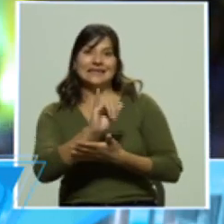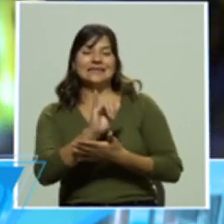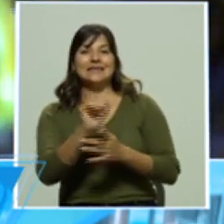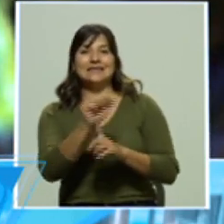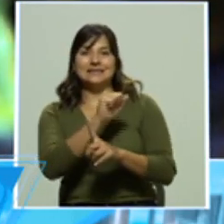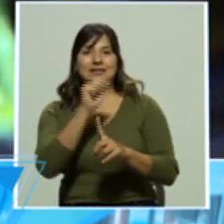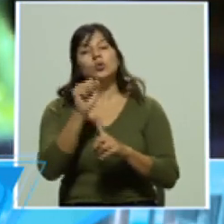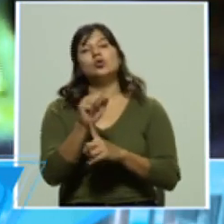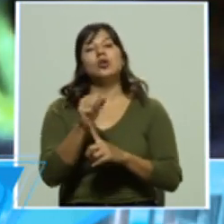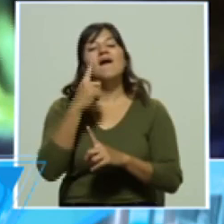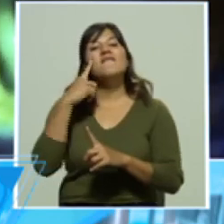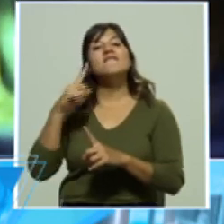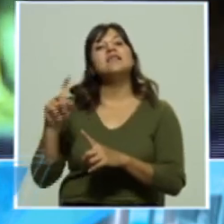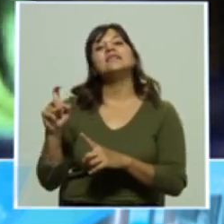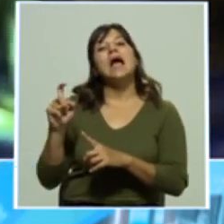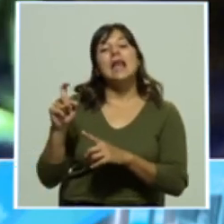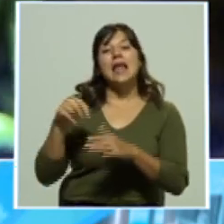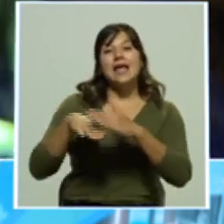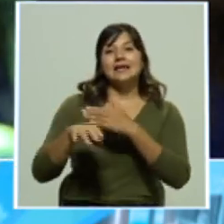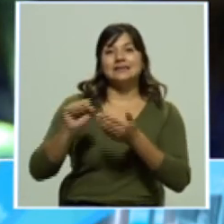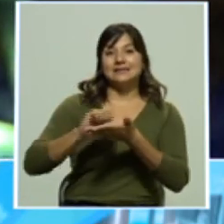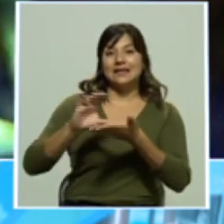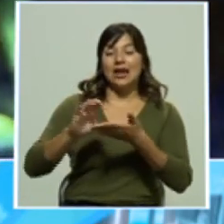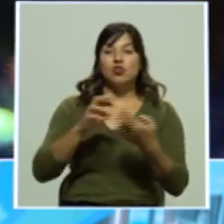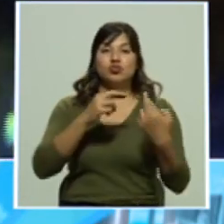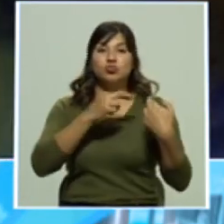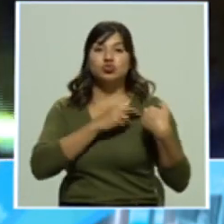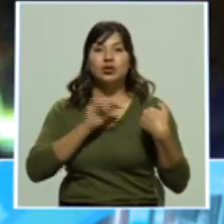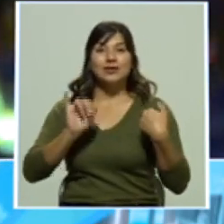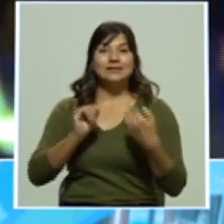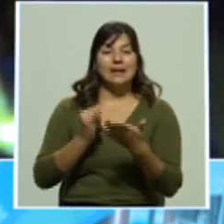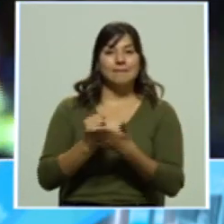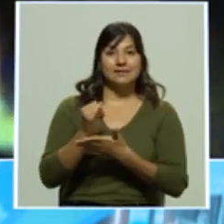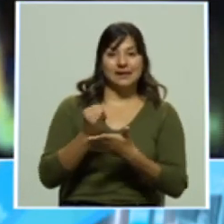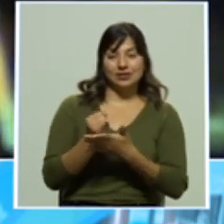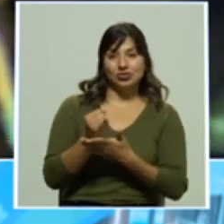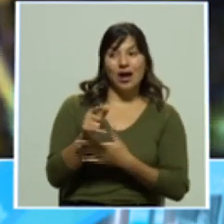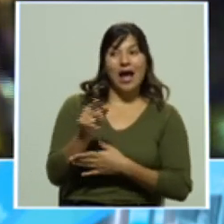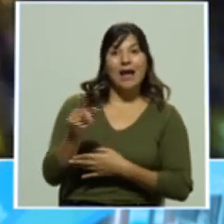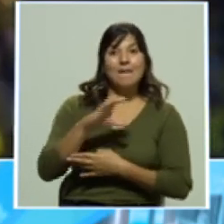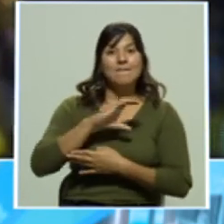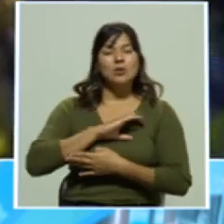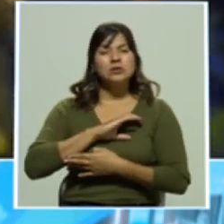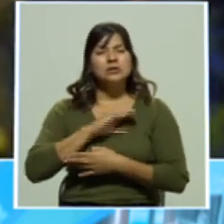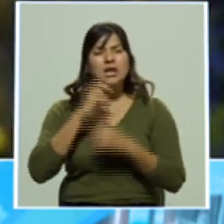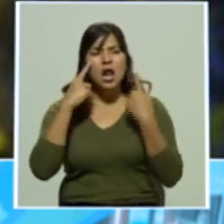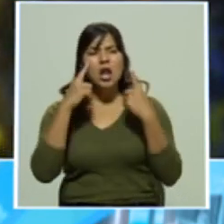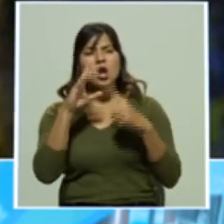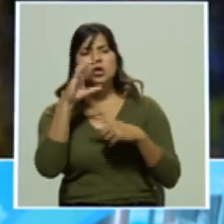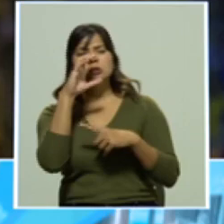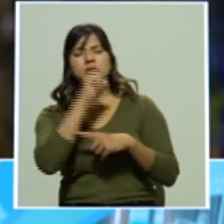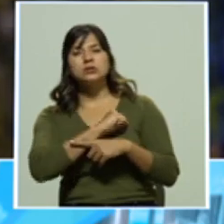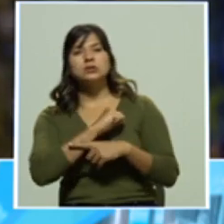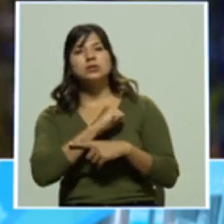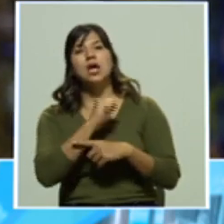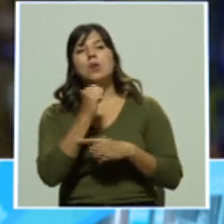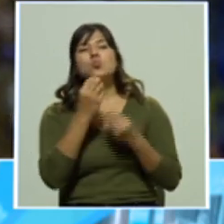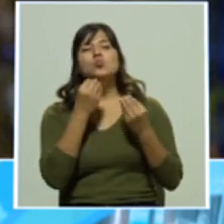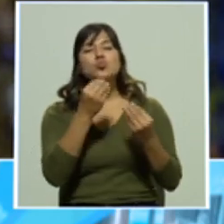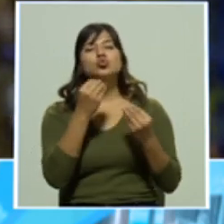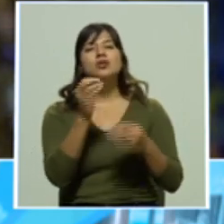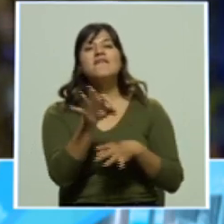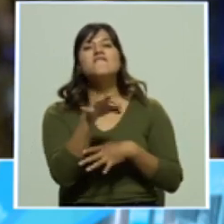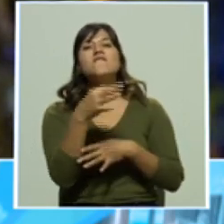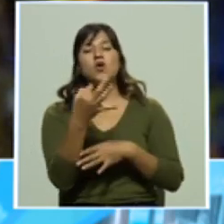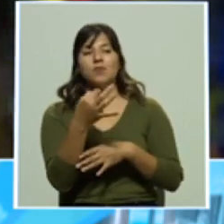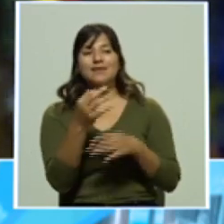San Carlos, quien es la fiscalía que lleva esta investigación, los oficiales logran determinar muchos medios o algunos de los medios que